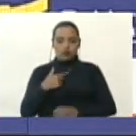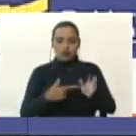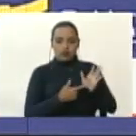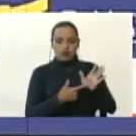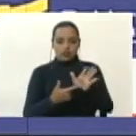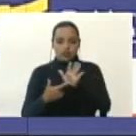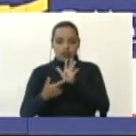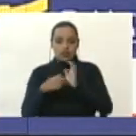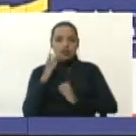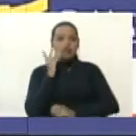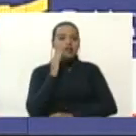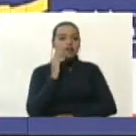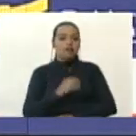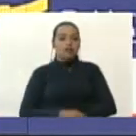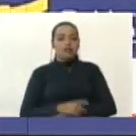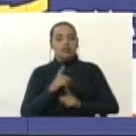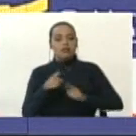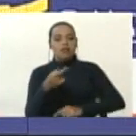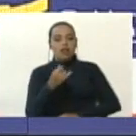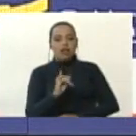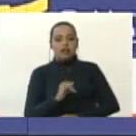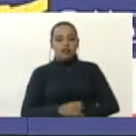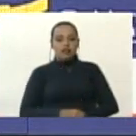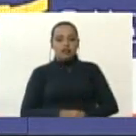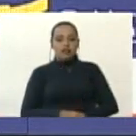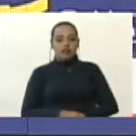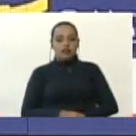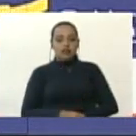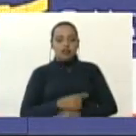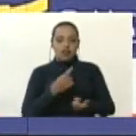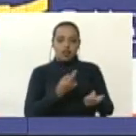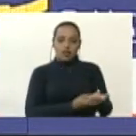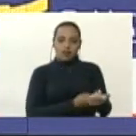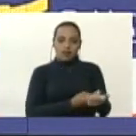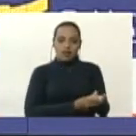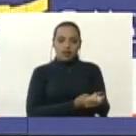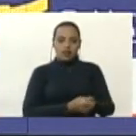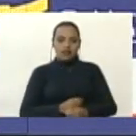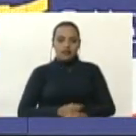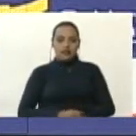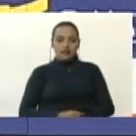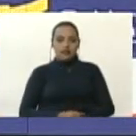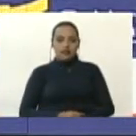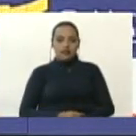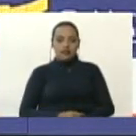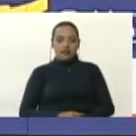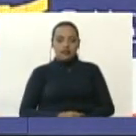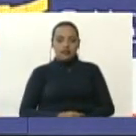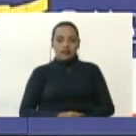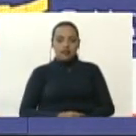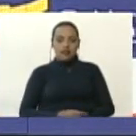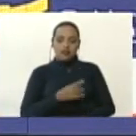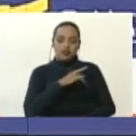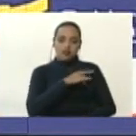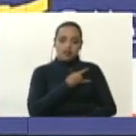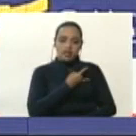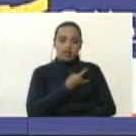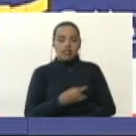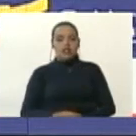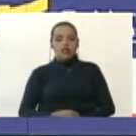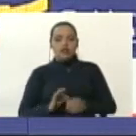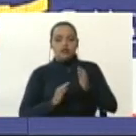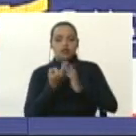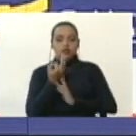y tenemos la ELAN también, hermana de la ELAN de La Habana, la ELAN aquí en Caracas, y fundamos la Universidad